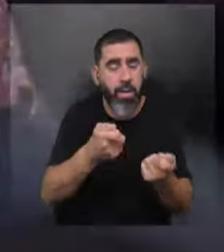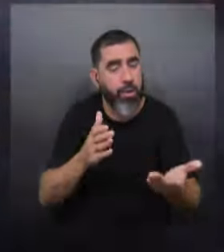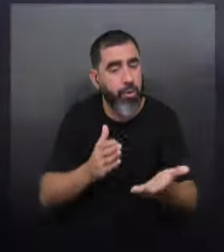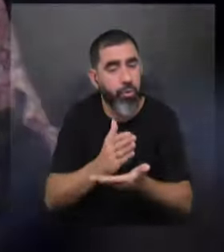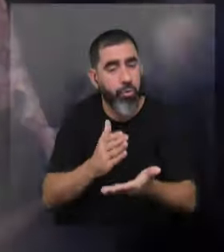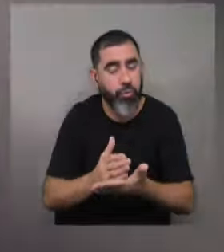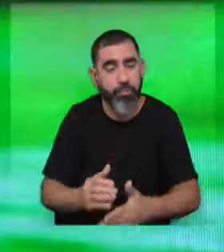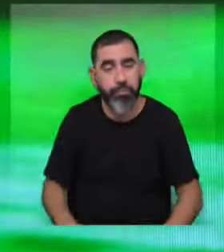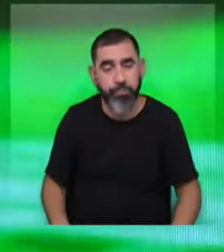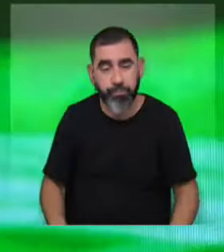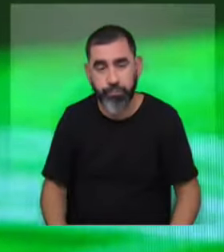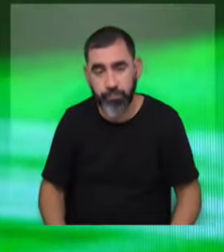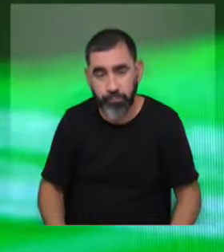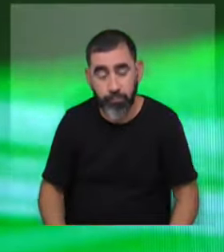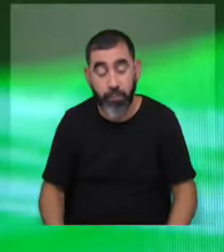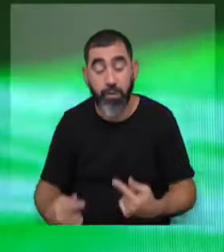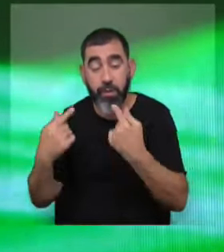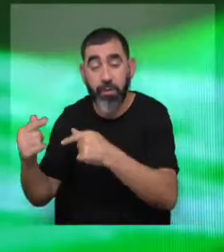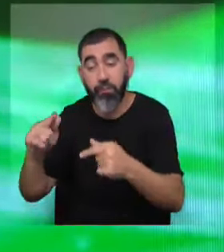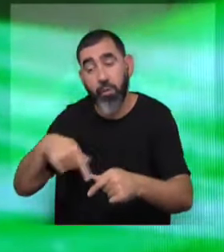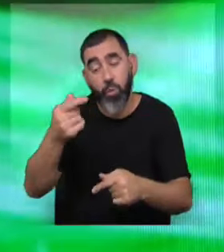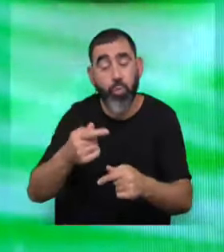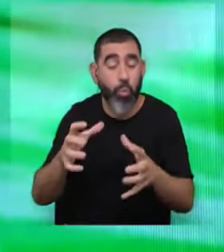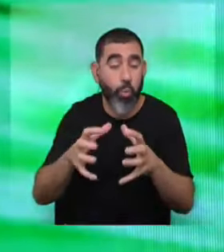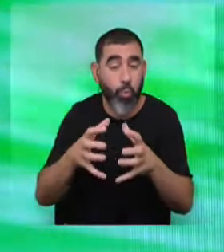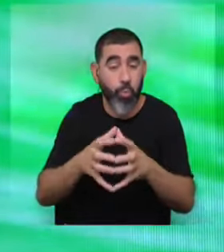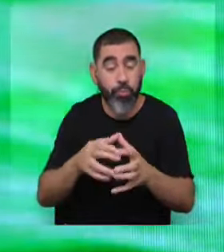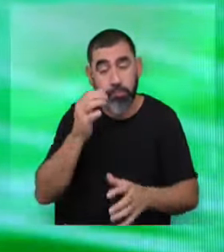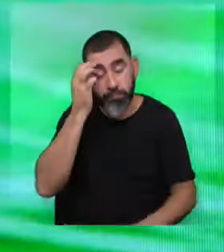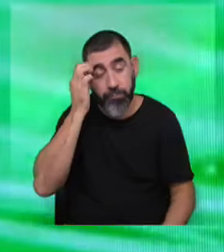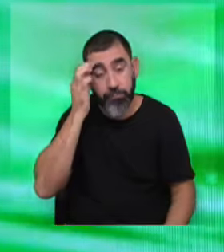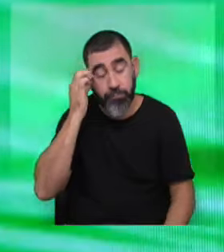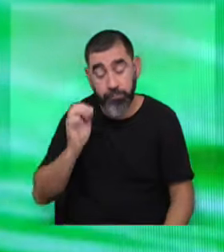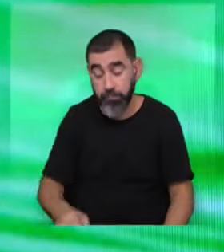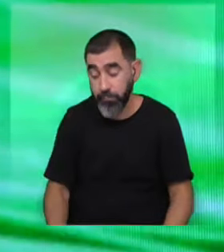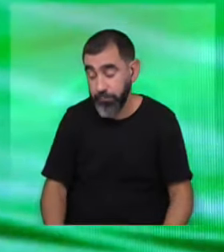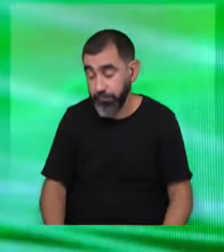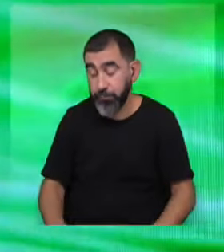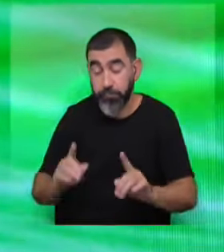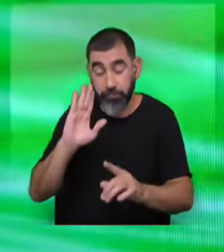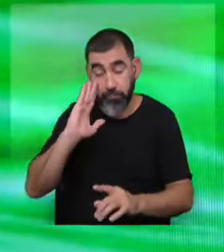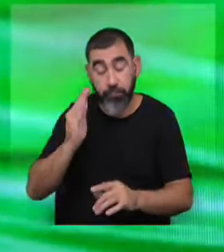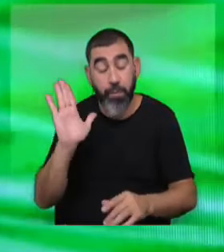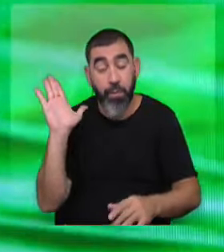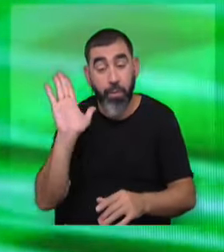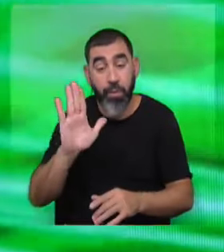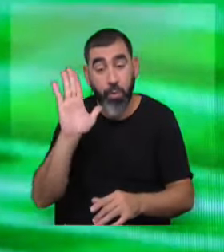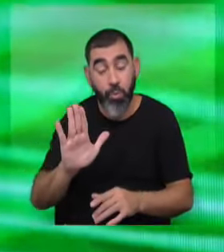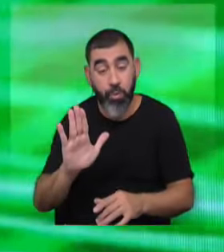el costo del dinero a diferencia de todos los otros quintiles. Y también, de alguna forma, reconocer que las deudas que